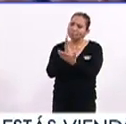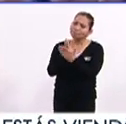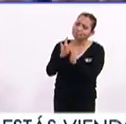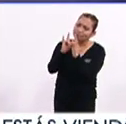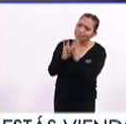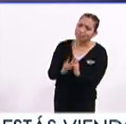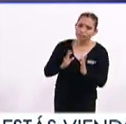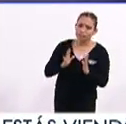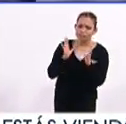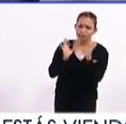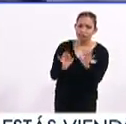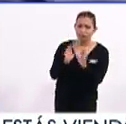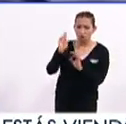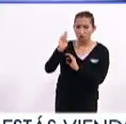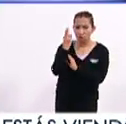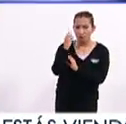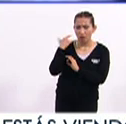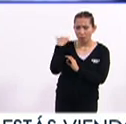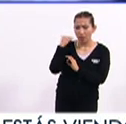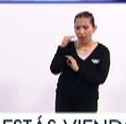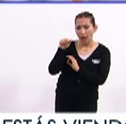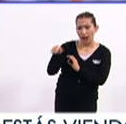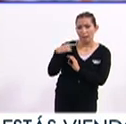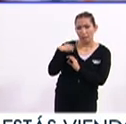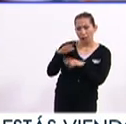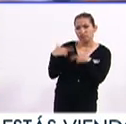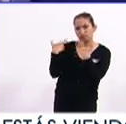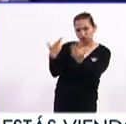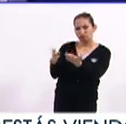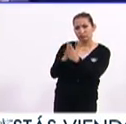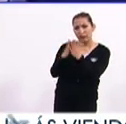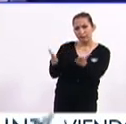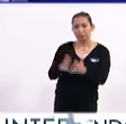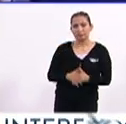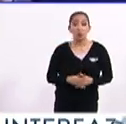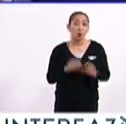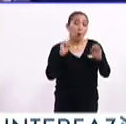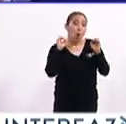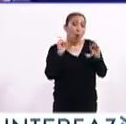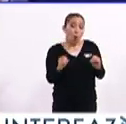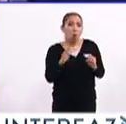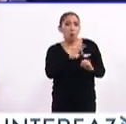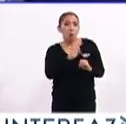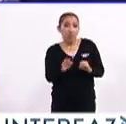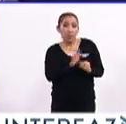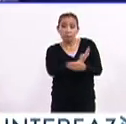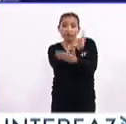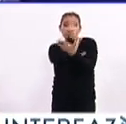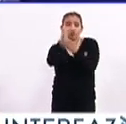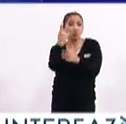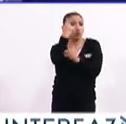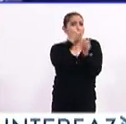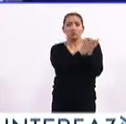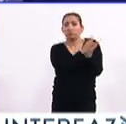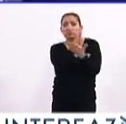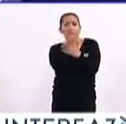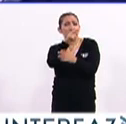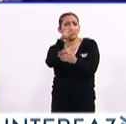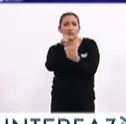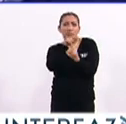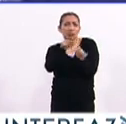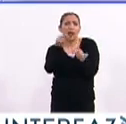al stand de la Fundación de la Universidad de Guadalajara a realizar su donación. O bien nos lo pueden llevar durante el año a